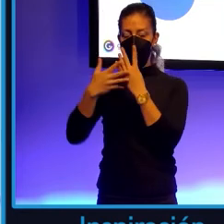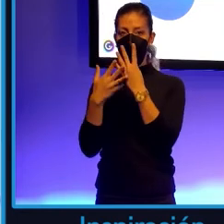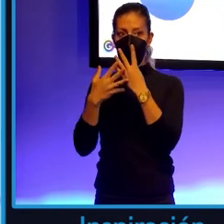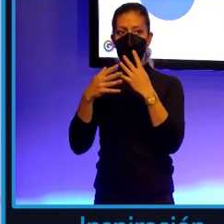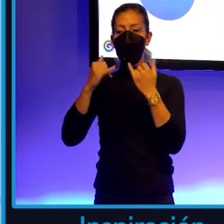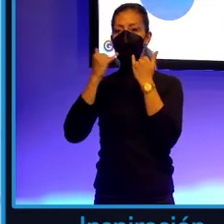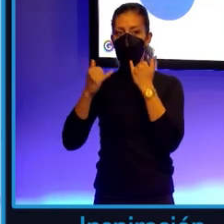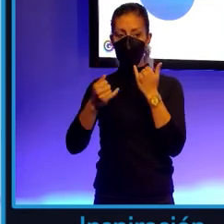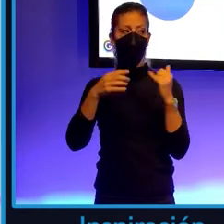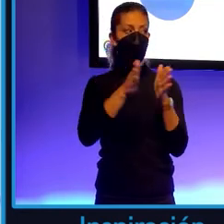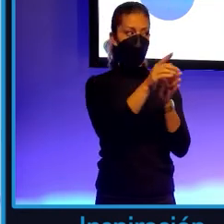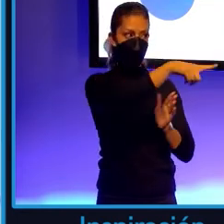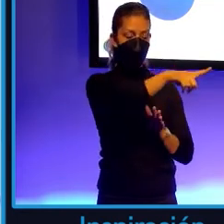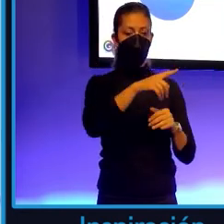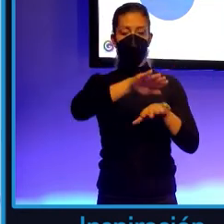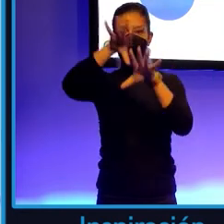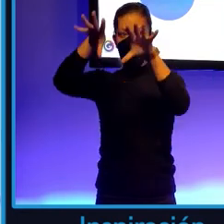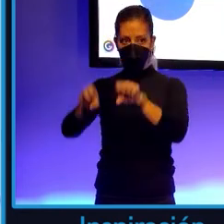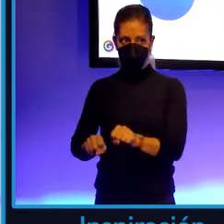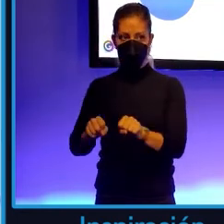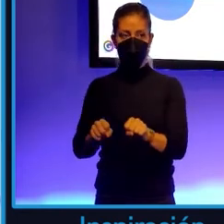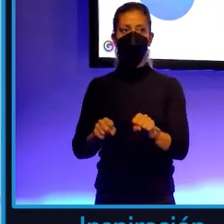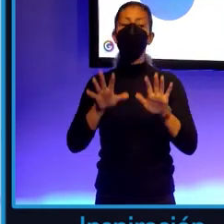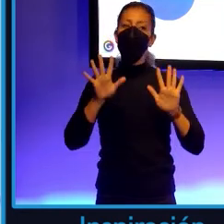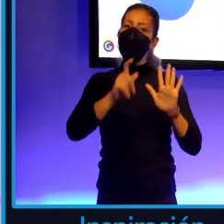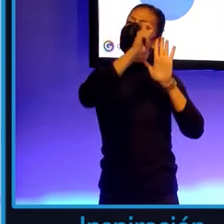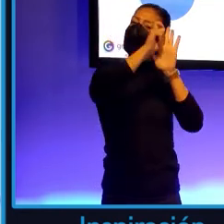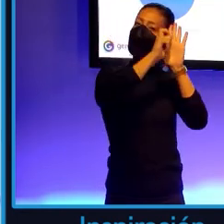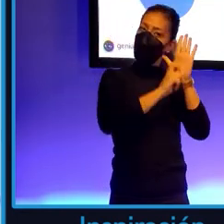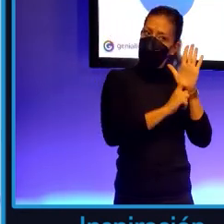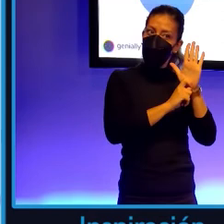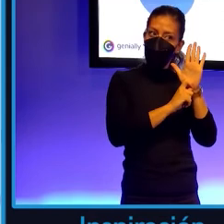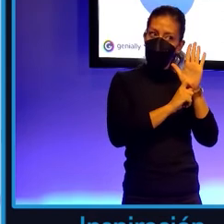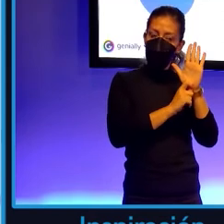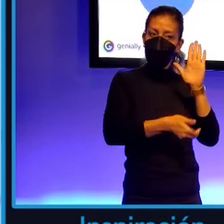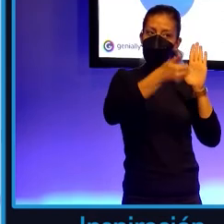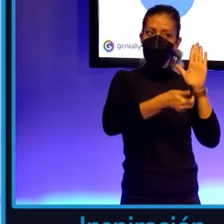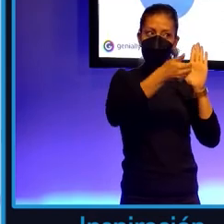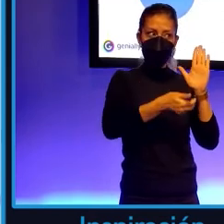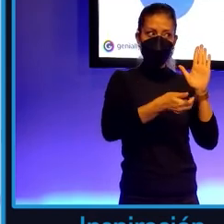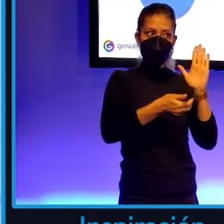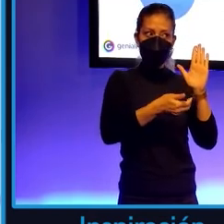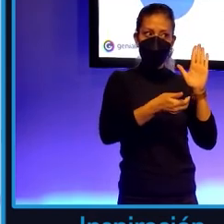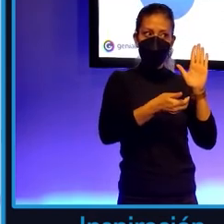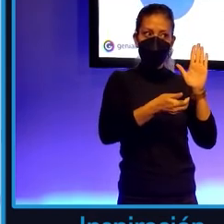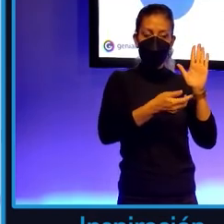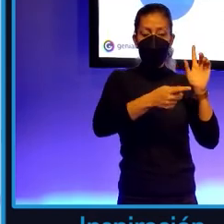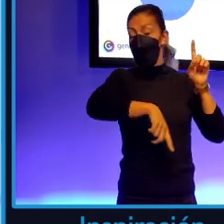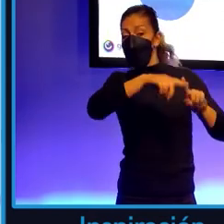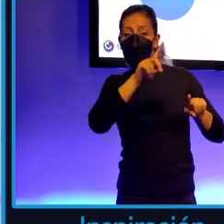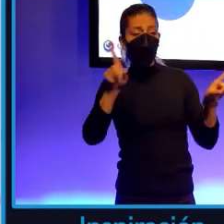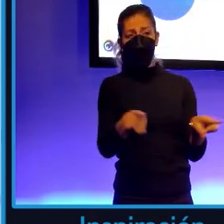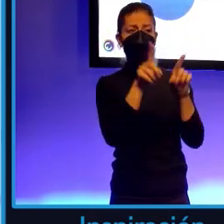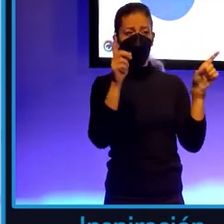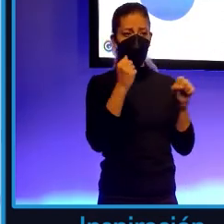tema del apagón y demás pero al final tenemos una serie de requisitos de indicadores que es importante independientemente lo que nos queramos dedicar y que desde